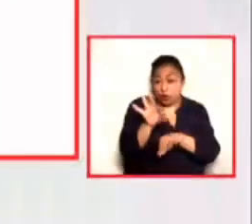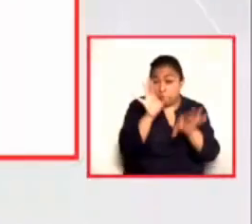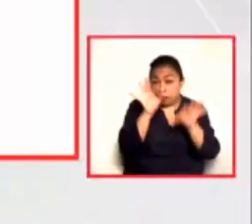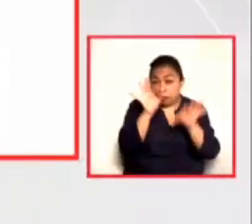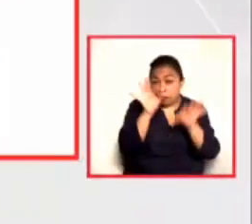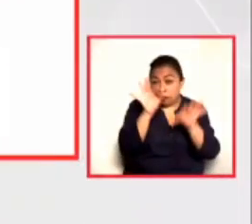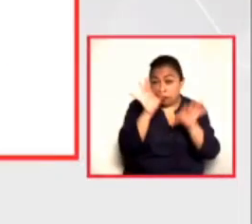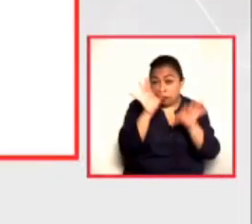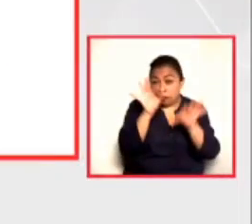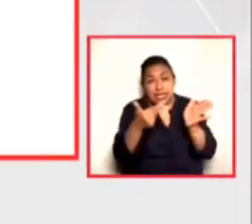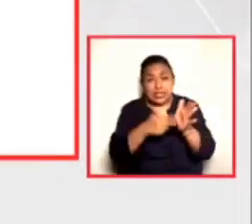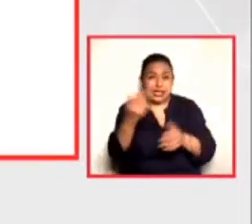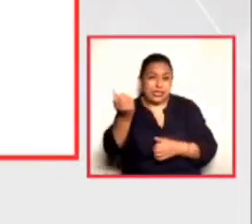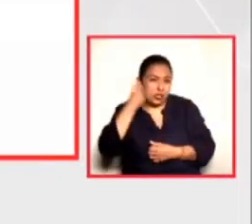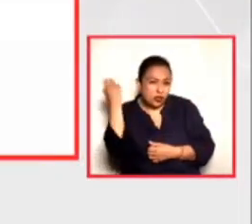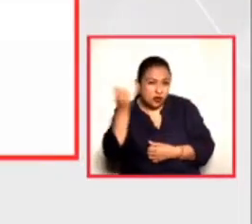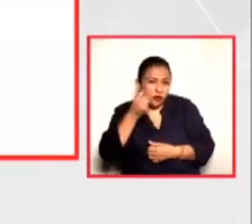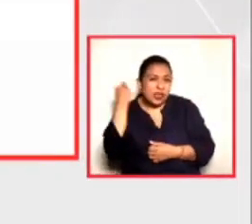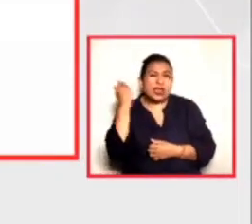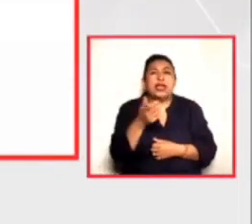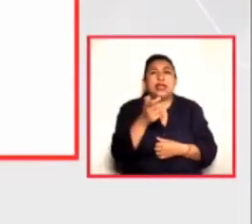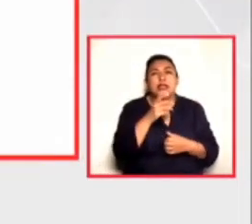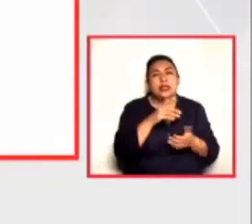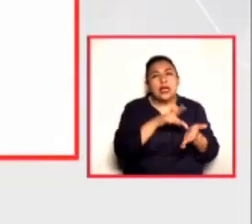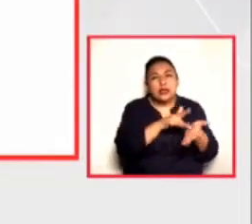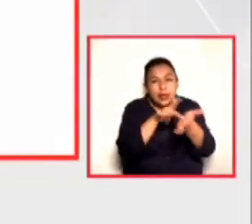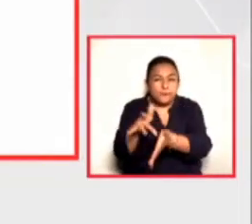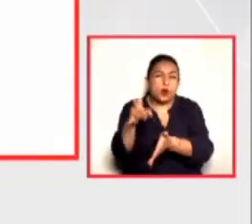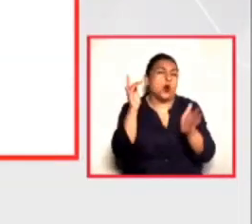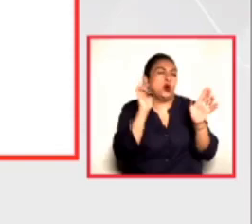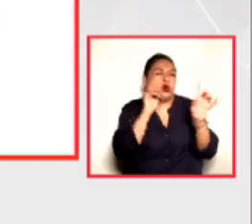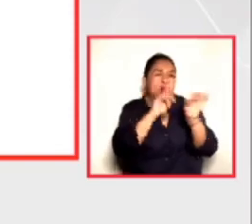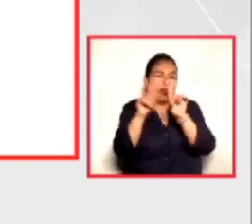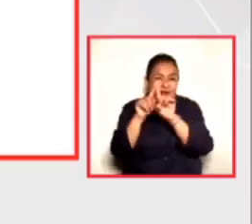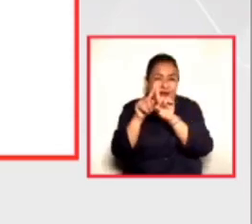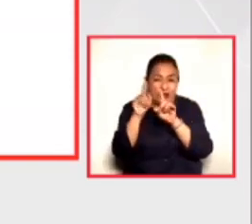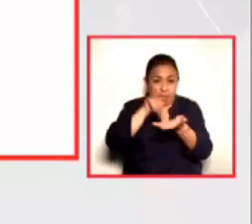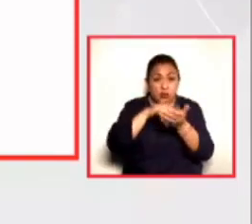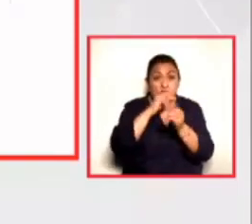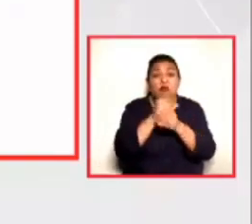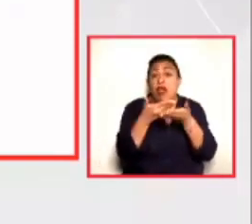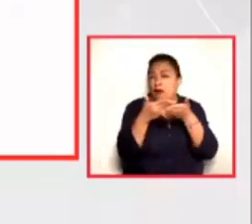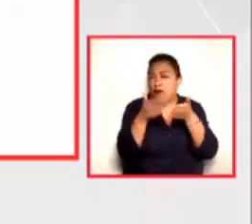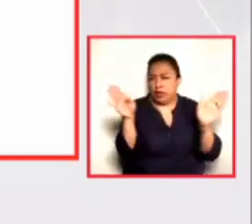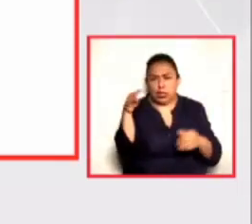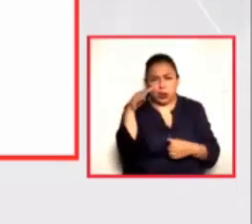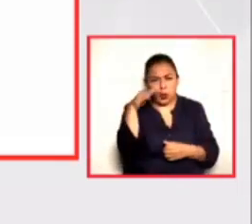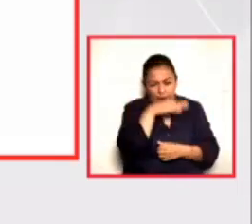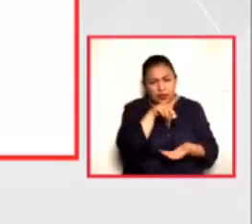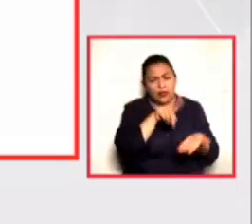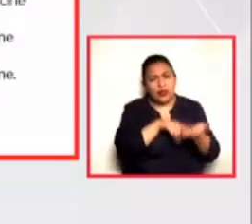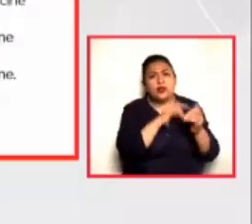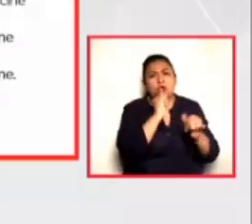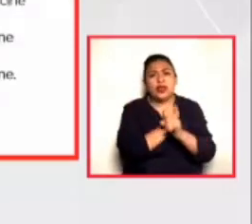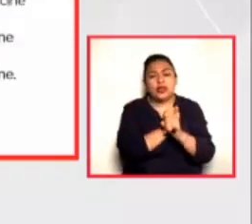conferencias, sesiones de pitching y eventos virtuales estarán abiertos al público de manera gratuita a través de la plataforma